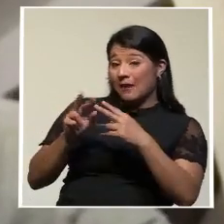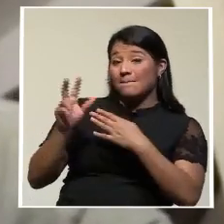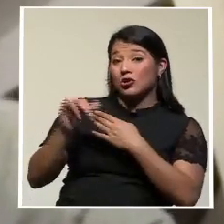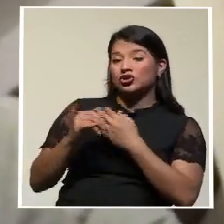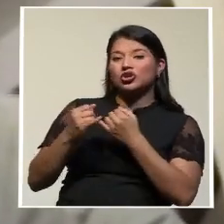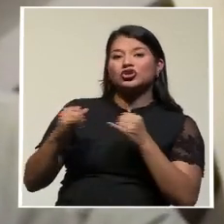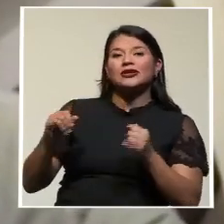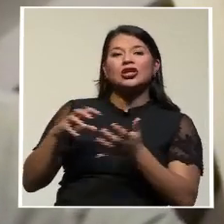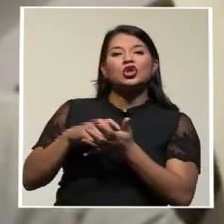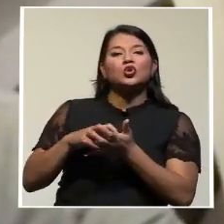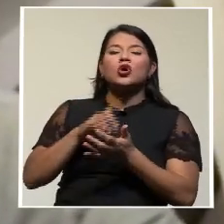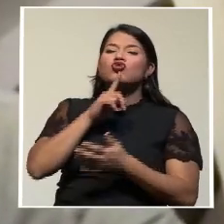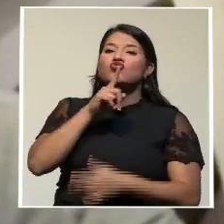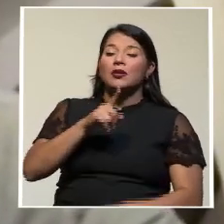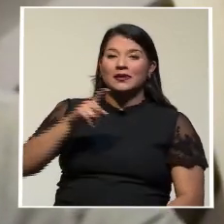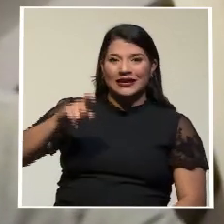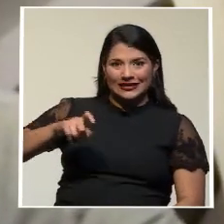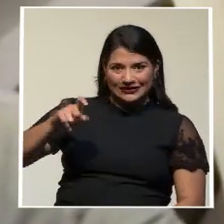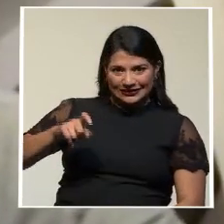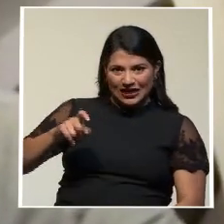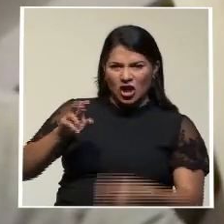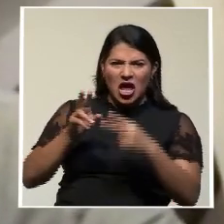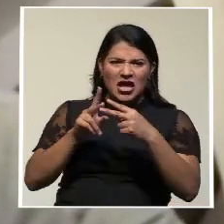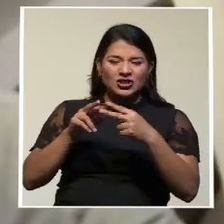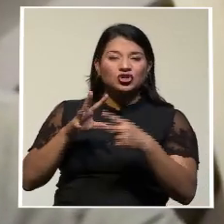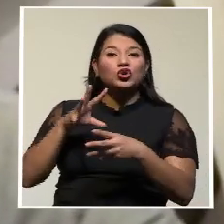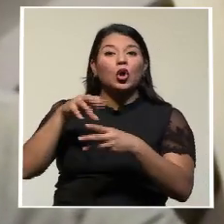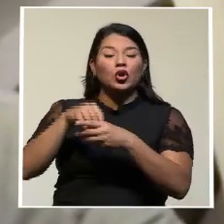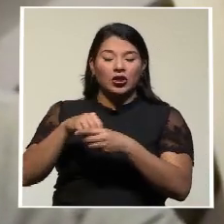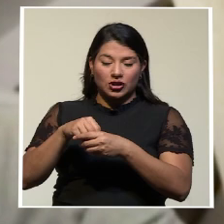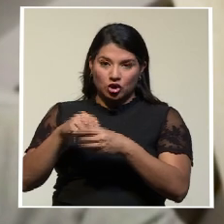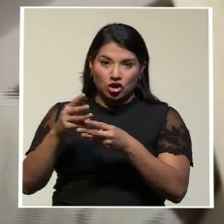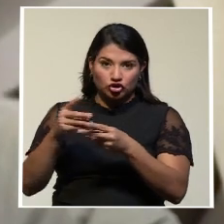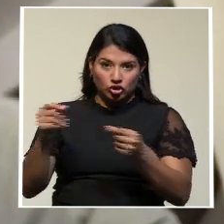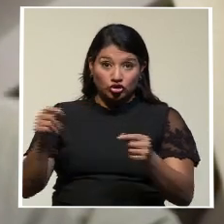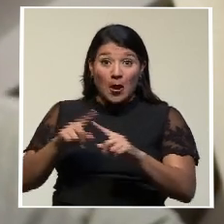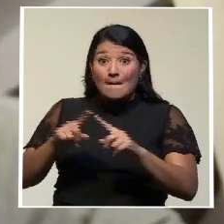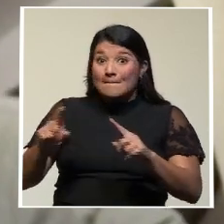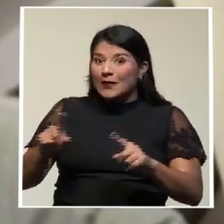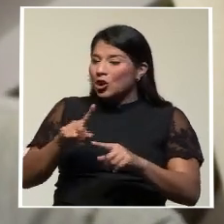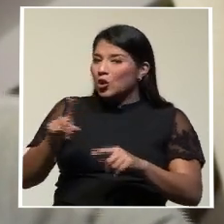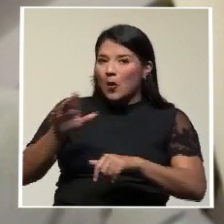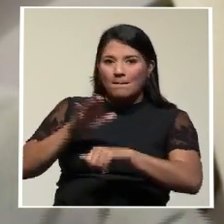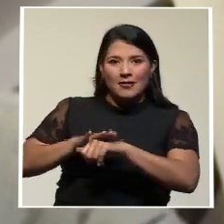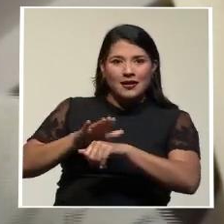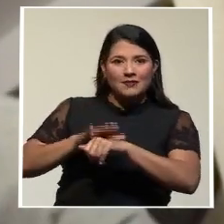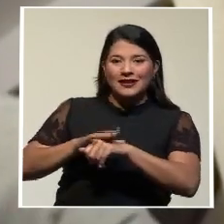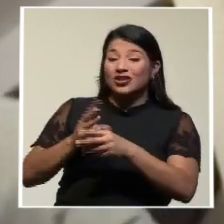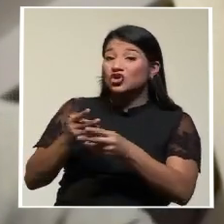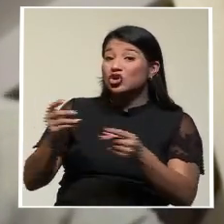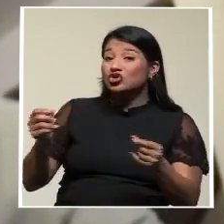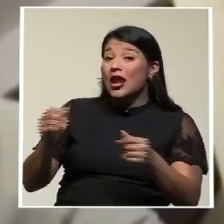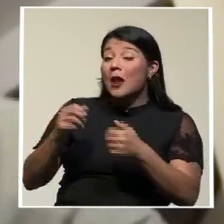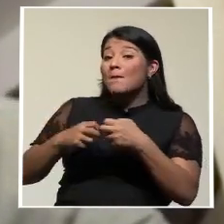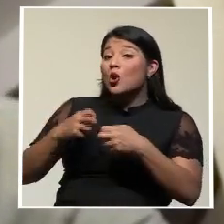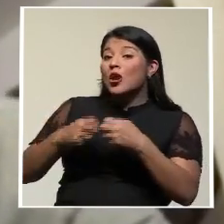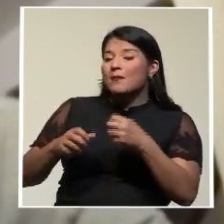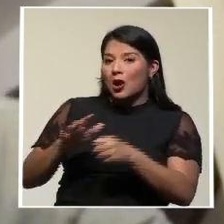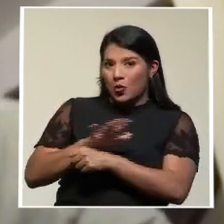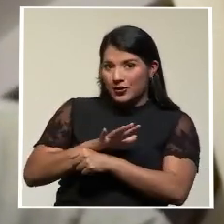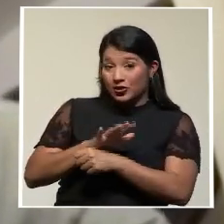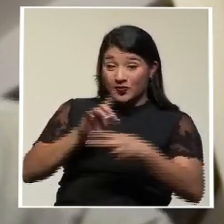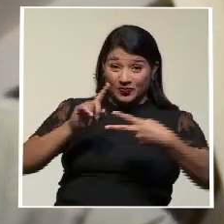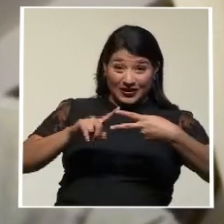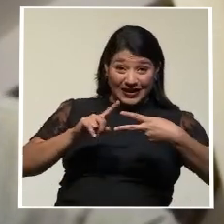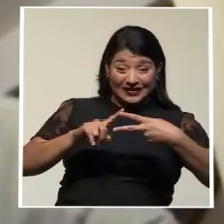son necesarios, son parte de la solución, aunque no nos permiten abordar todo el problema. El proyecto de alfabetización